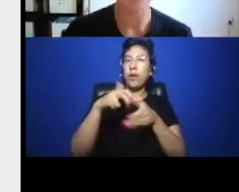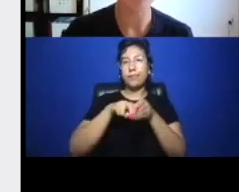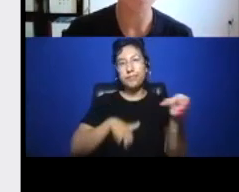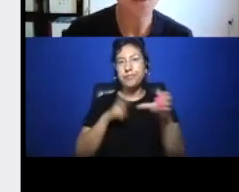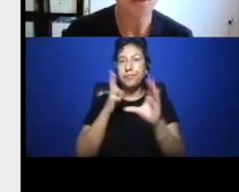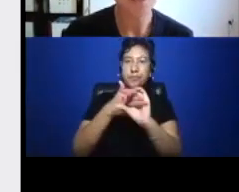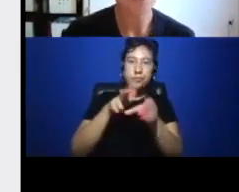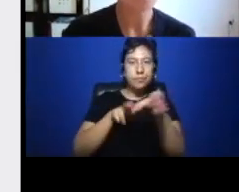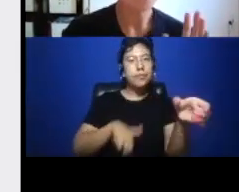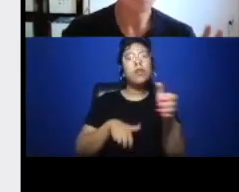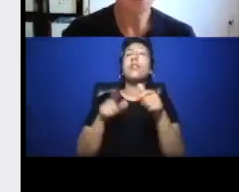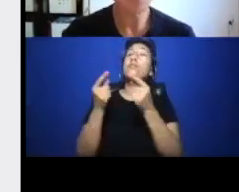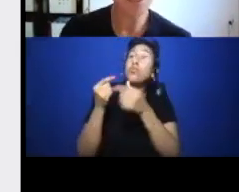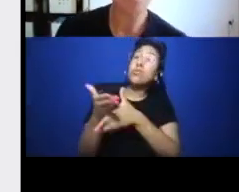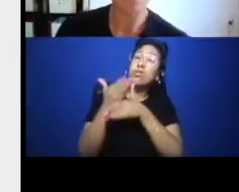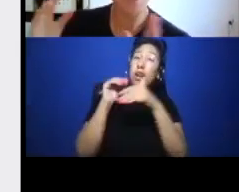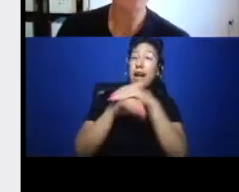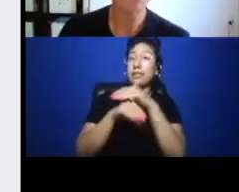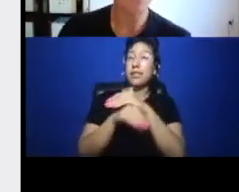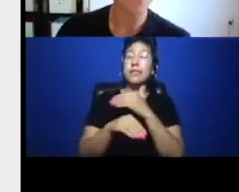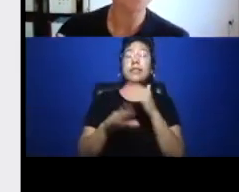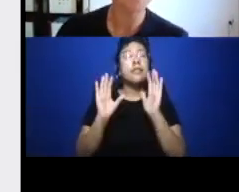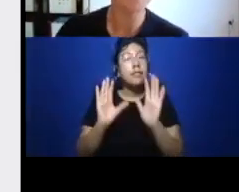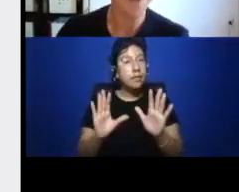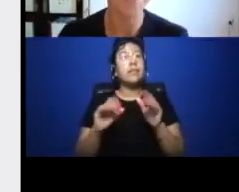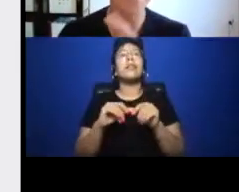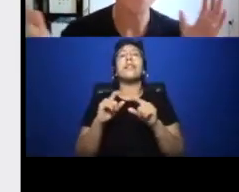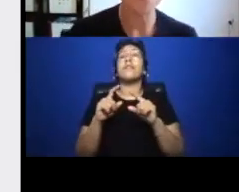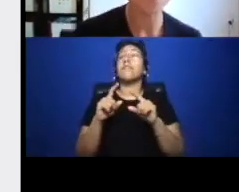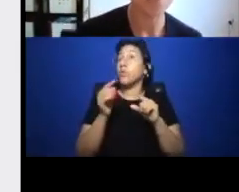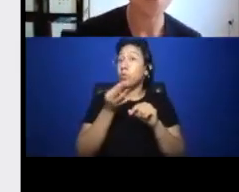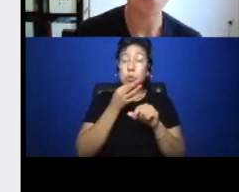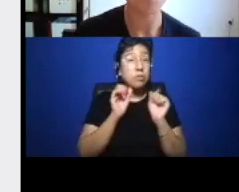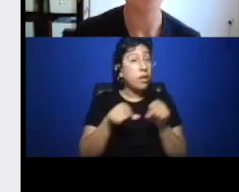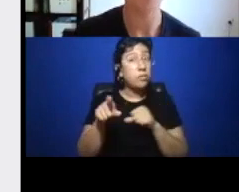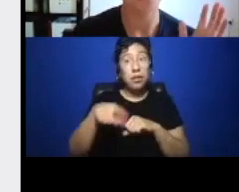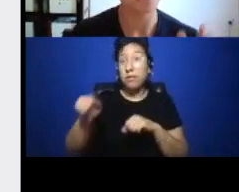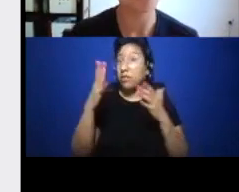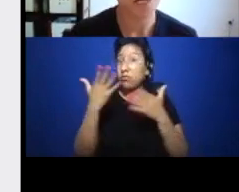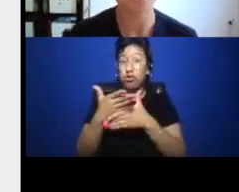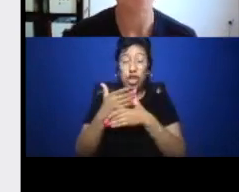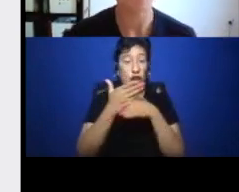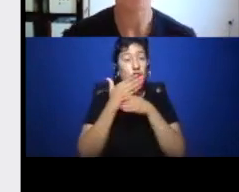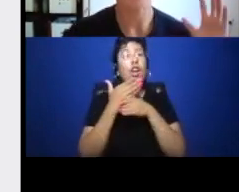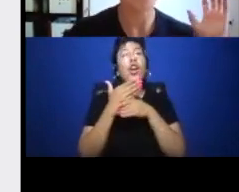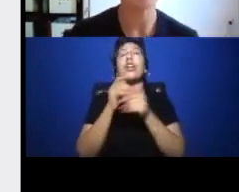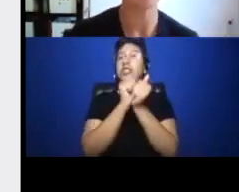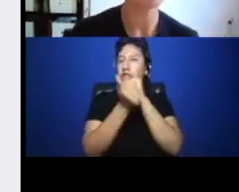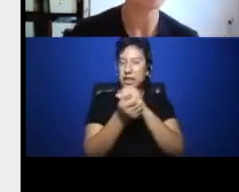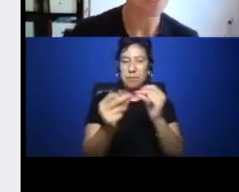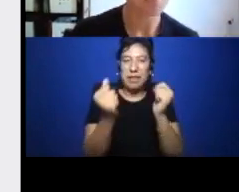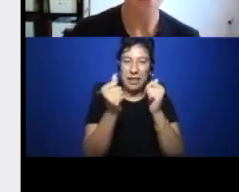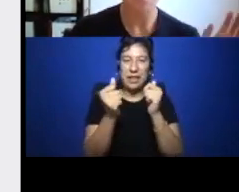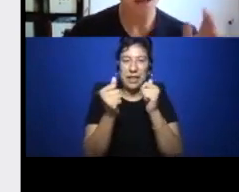cosas. Debemos de compartir acceso a ciertas herramientas. Asegúrese que después, que en cuanto eso se compartan, que las